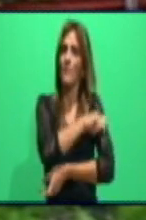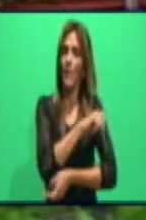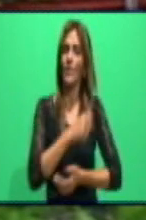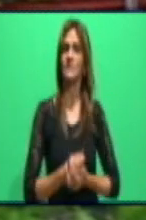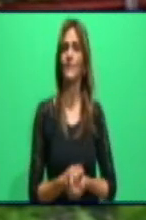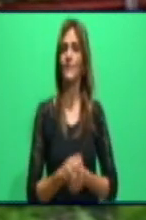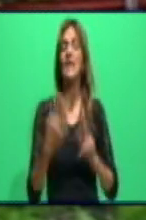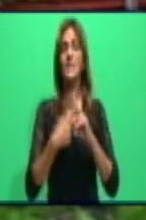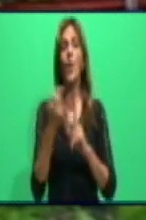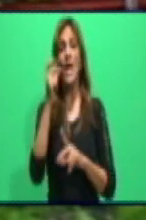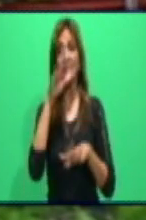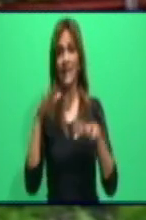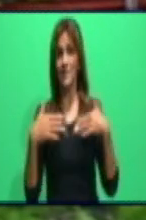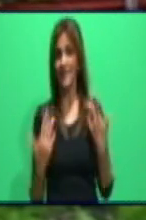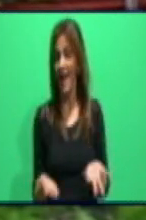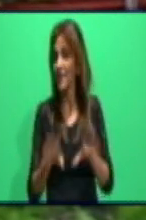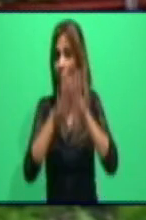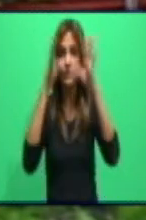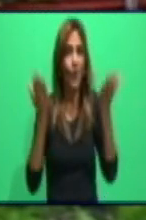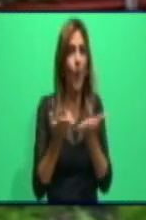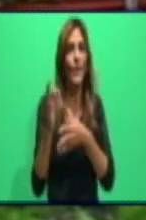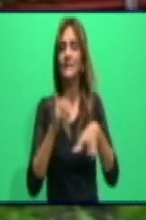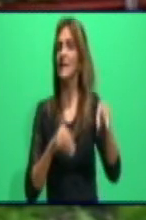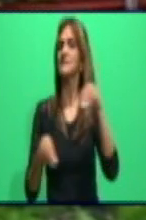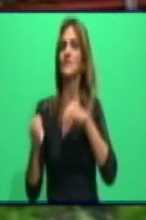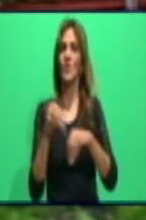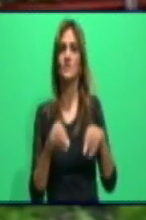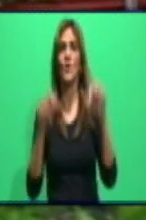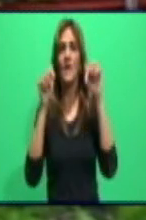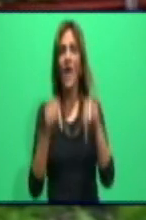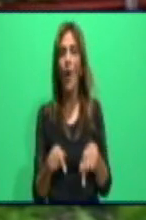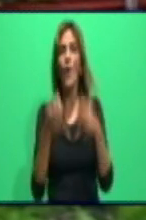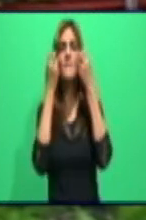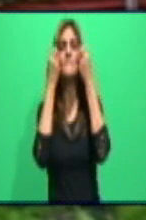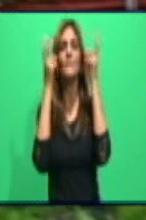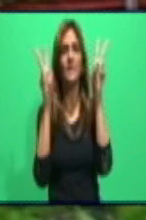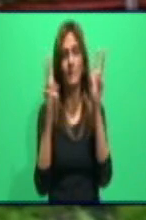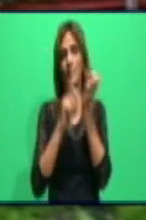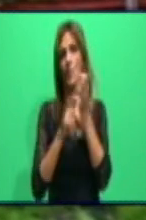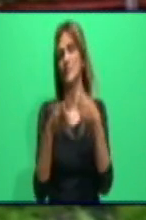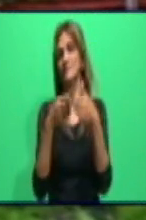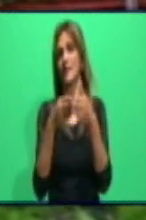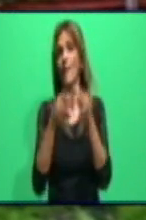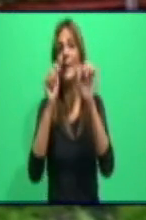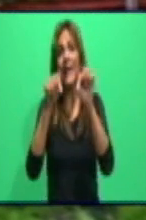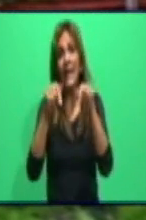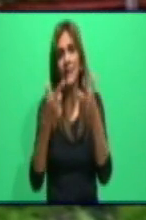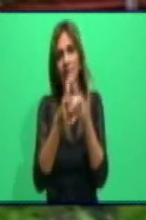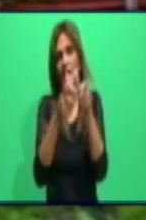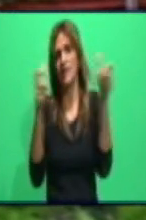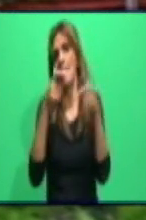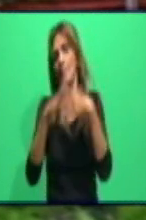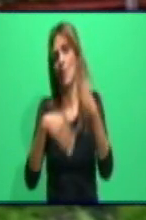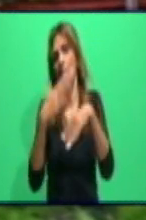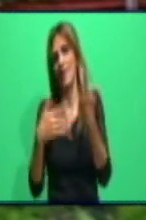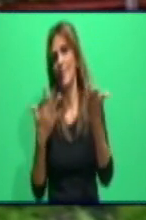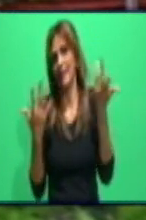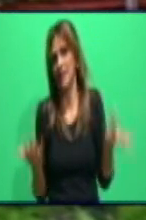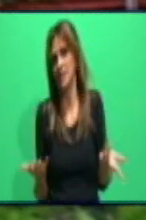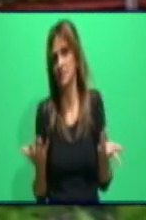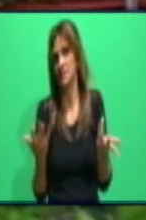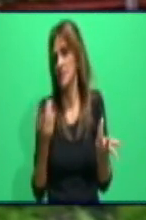en medio de toda esta situación que hoy vive la provincia en medio de este gran problema que es salir a la calle porque te